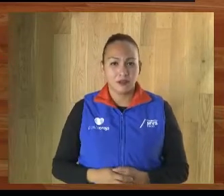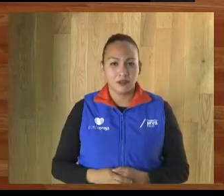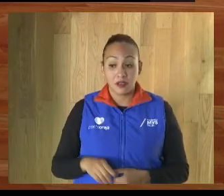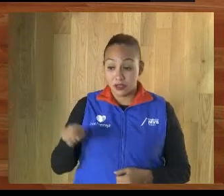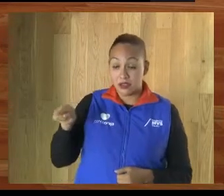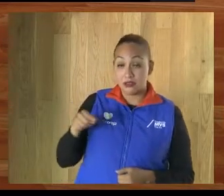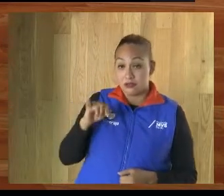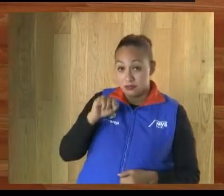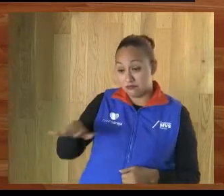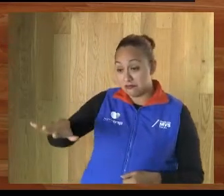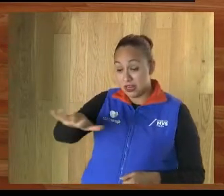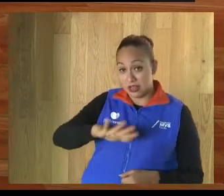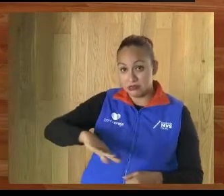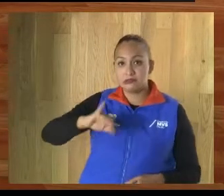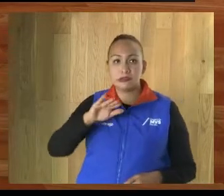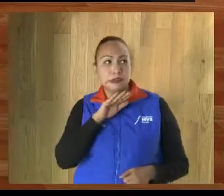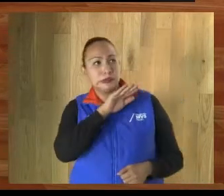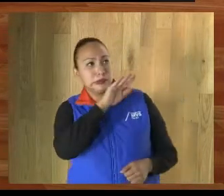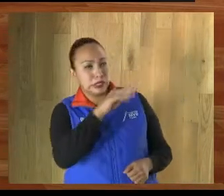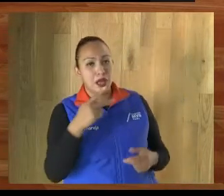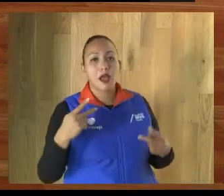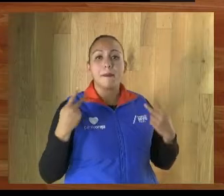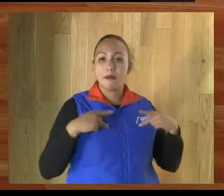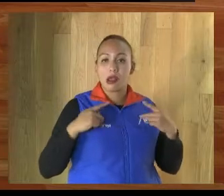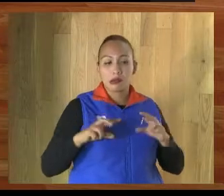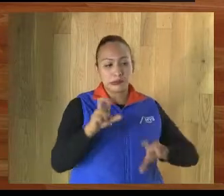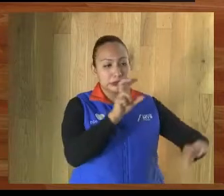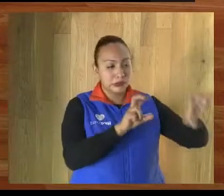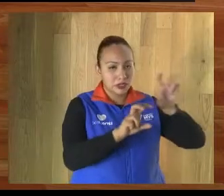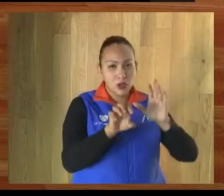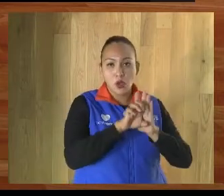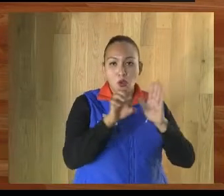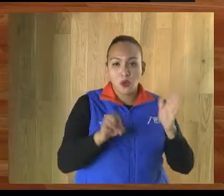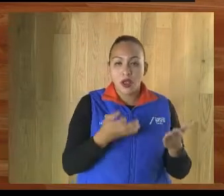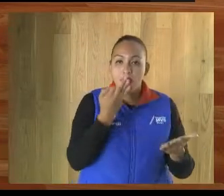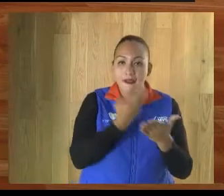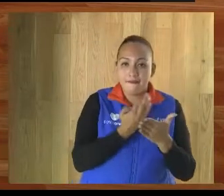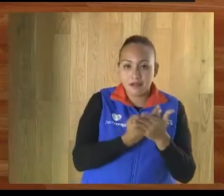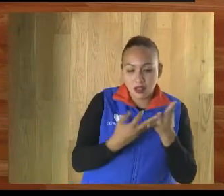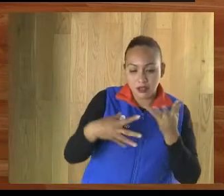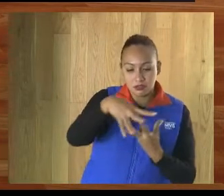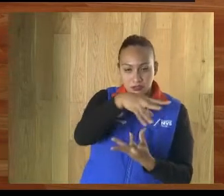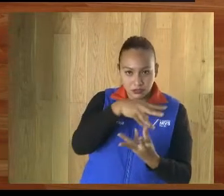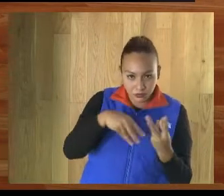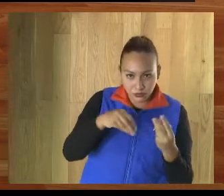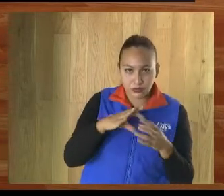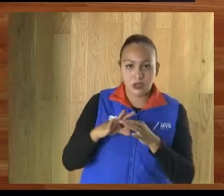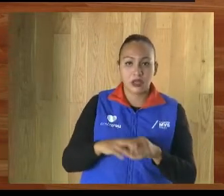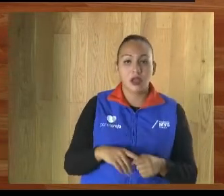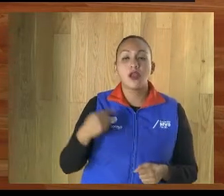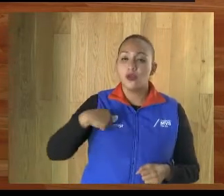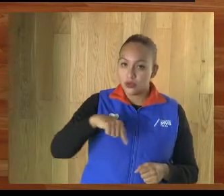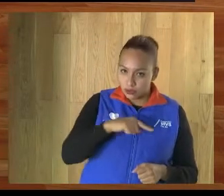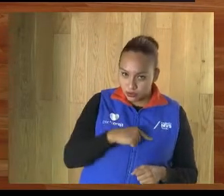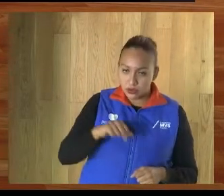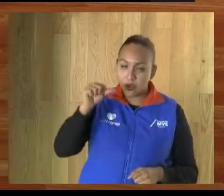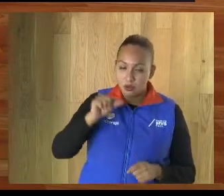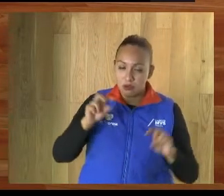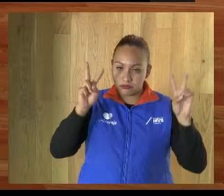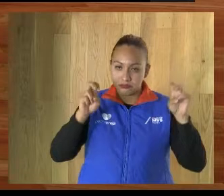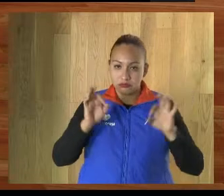sociedad y por los inversores. Hablaban antes del tema de las finanzas sostenibles, que es un tema que se está tratando aquí en el